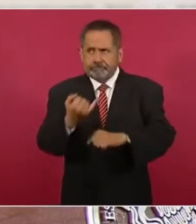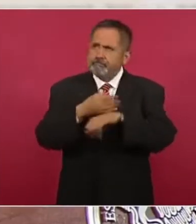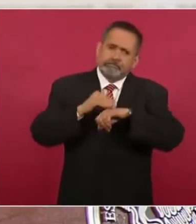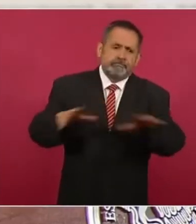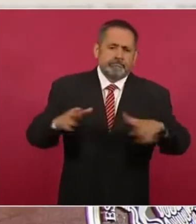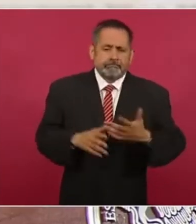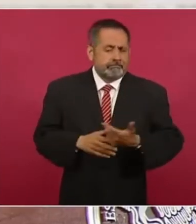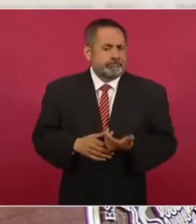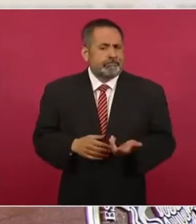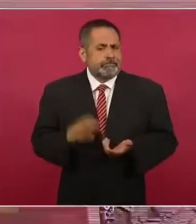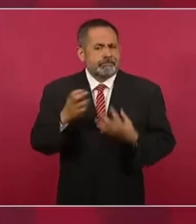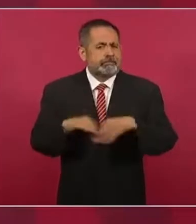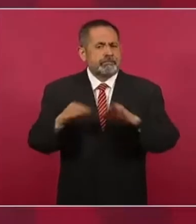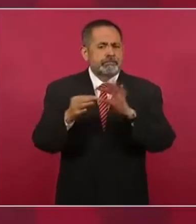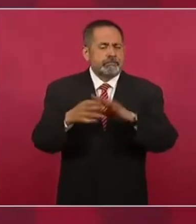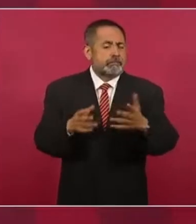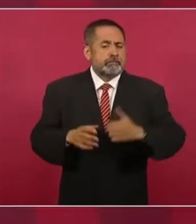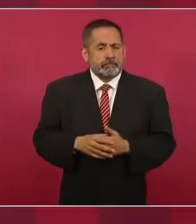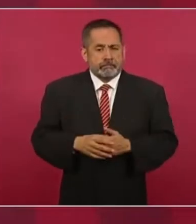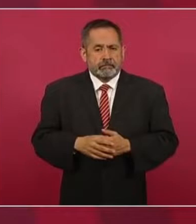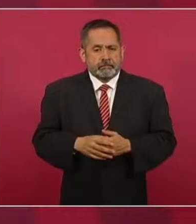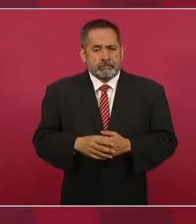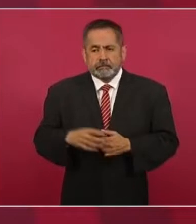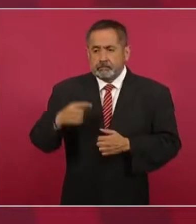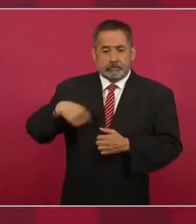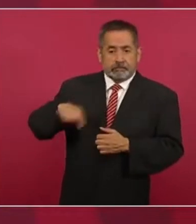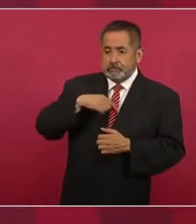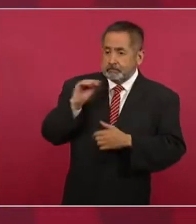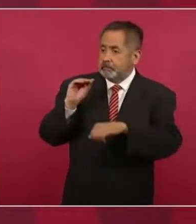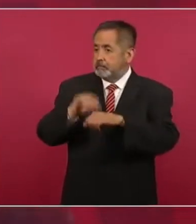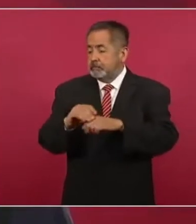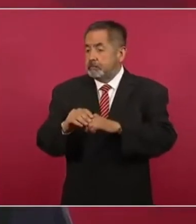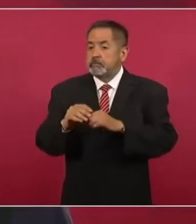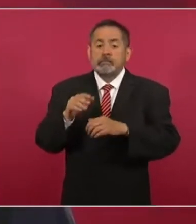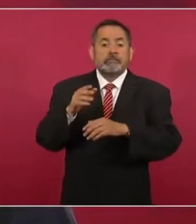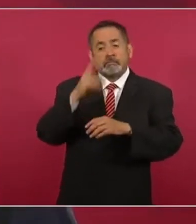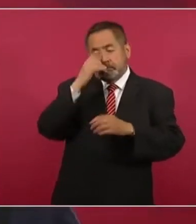Ya ahora ni siquiera podemos inaugurarla porque